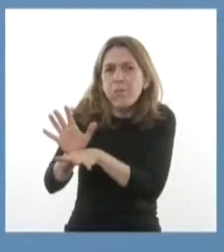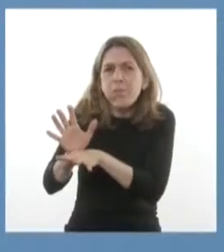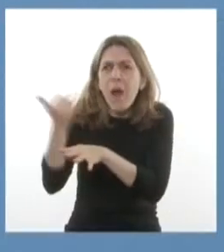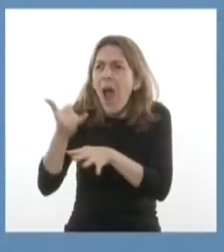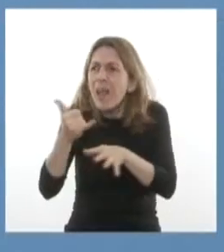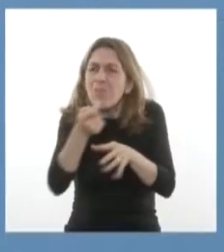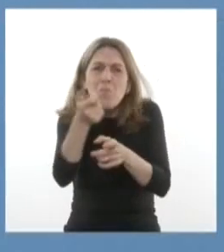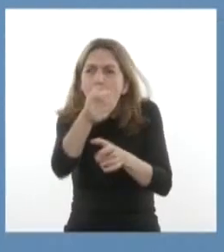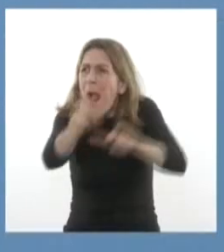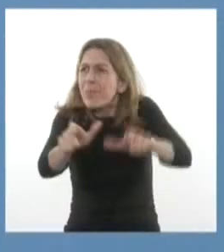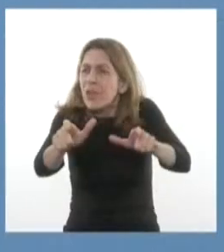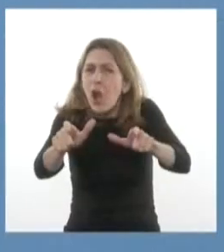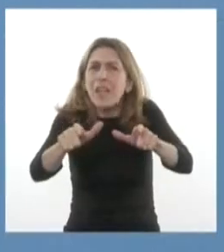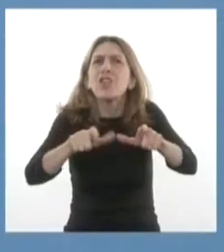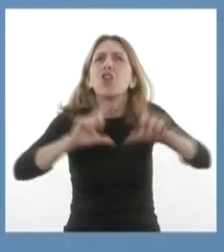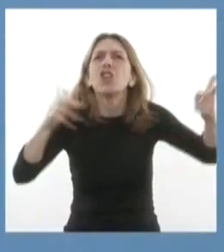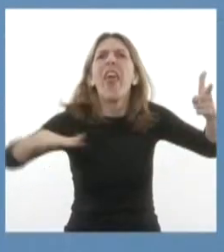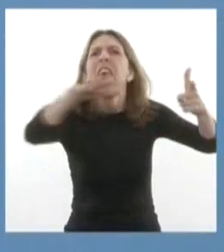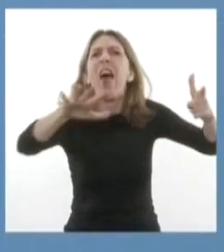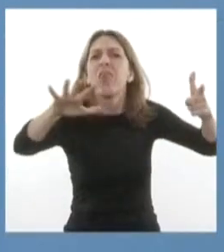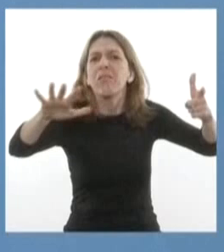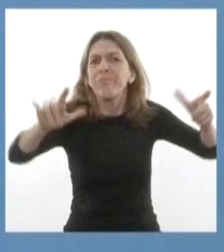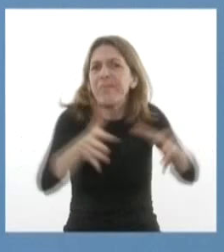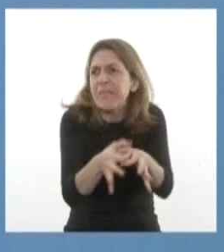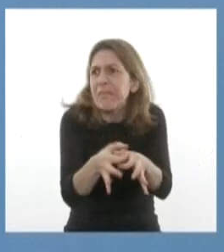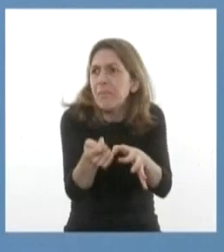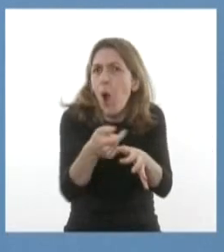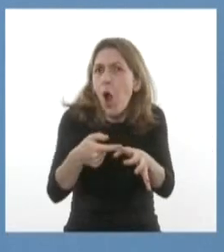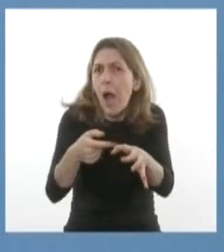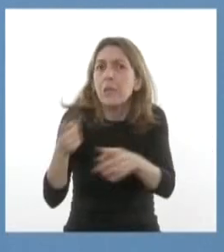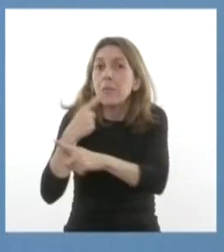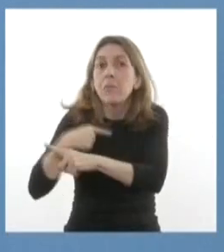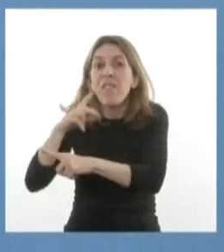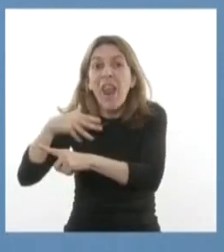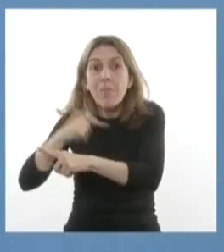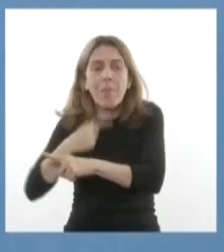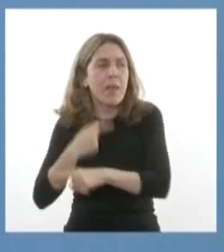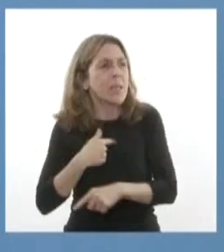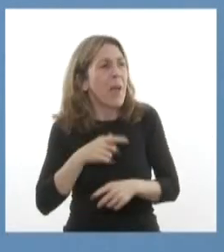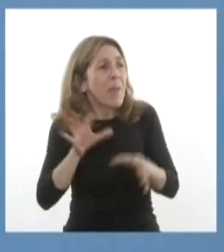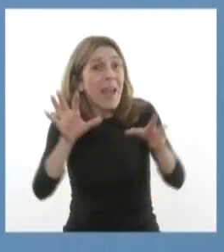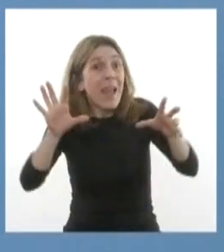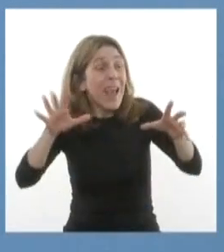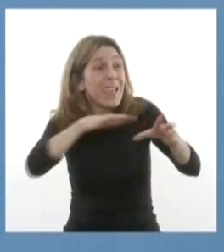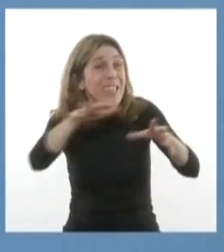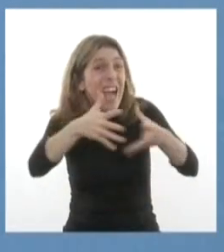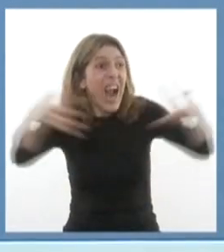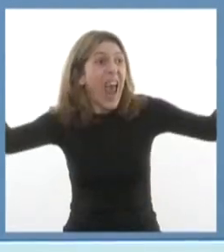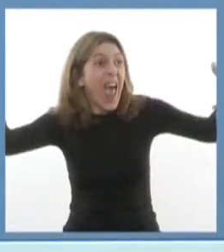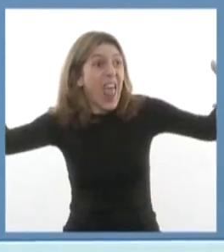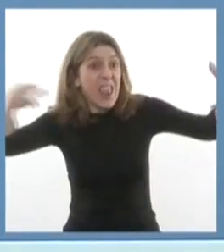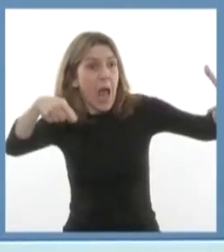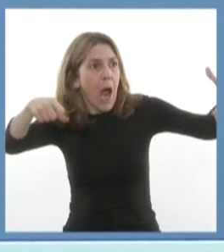minoría. Y me contestó, las minorías solo tienen derechos si las mayorías le dan los